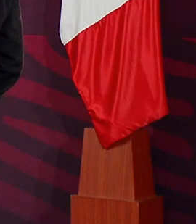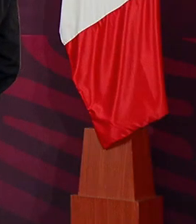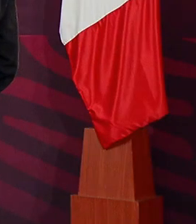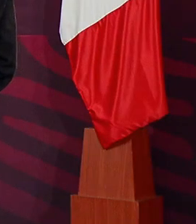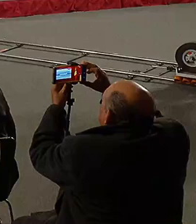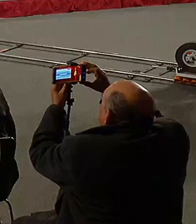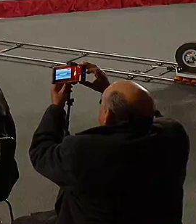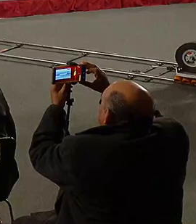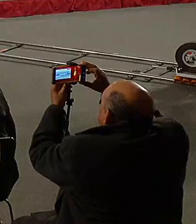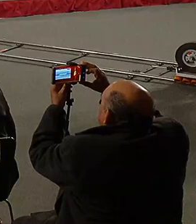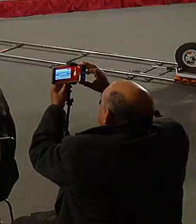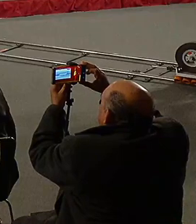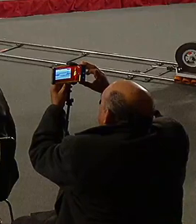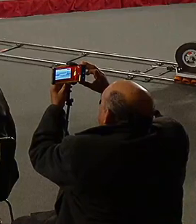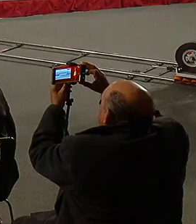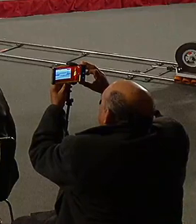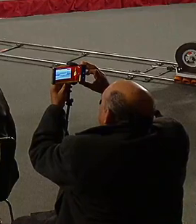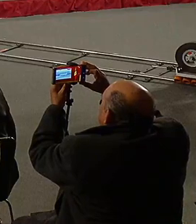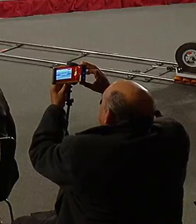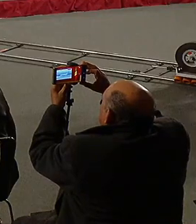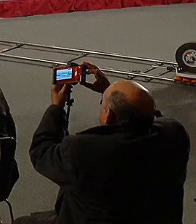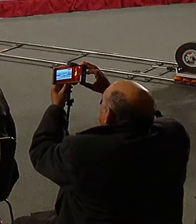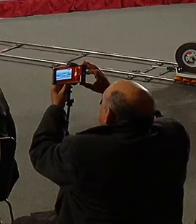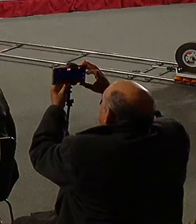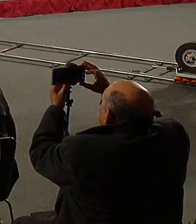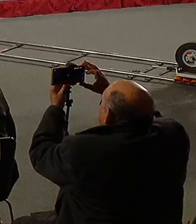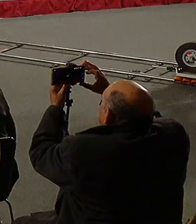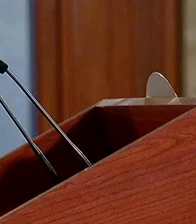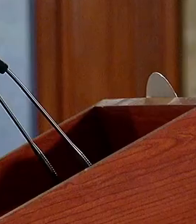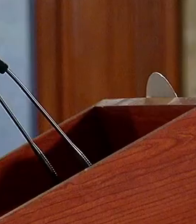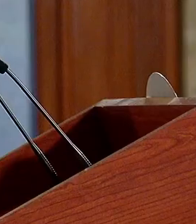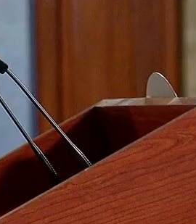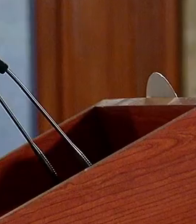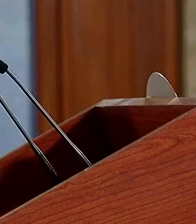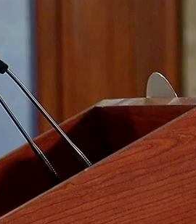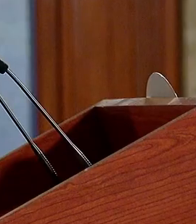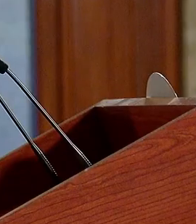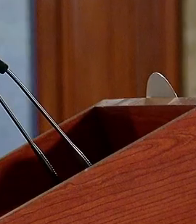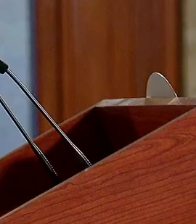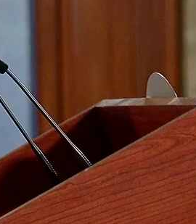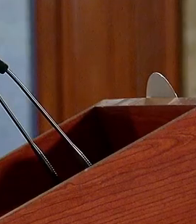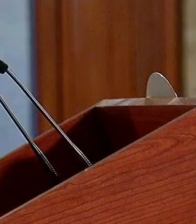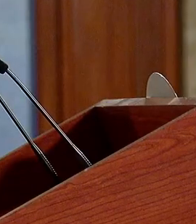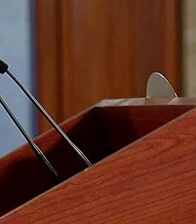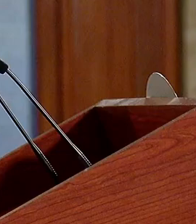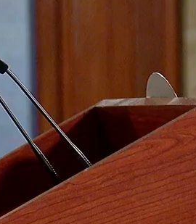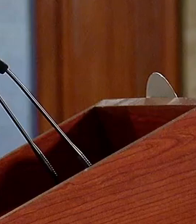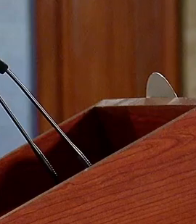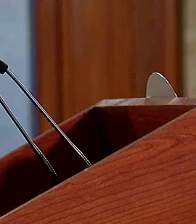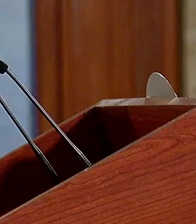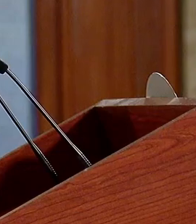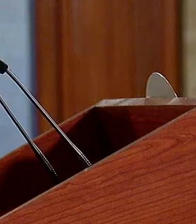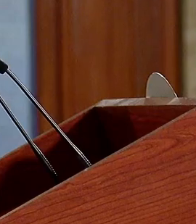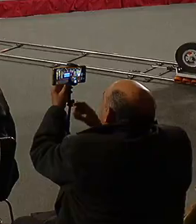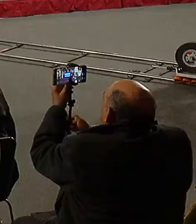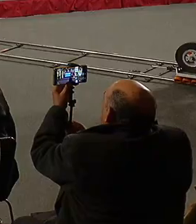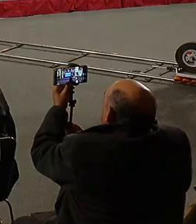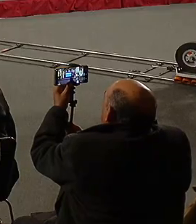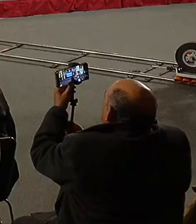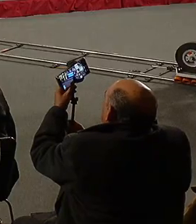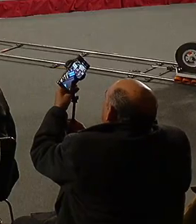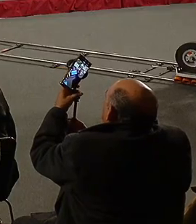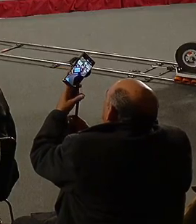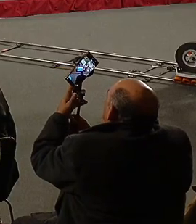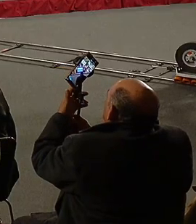Unidos Mexicanos y comandante supremo de las Fuerzas Armadas Mexicanas. El día de hoy, martes 26